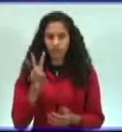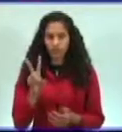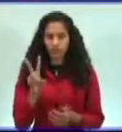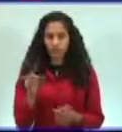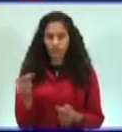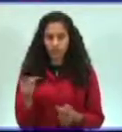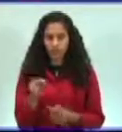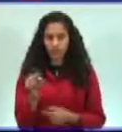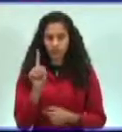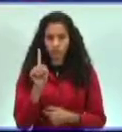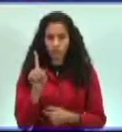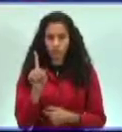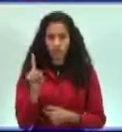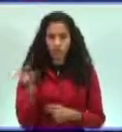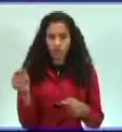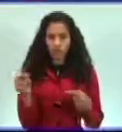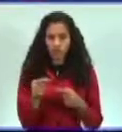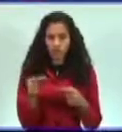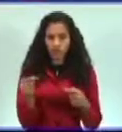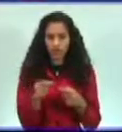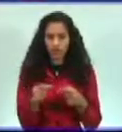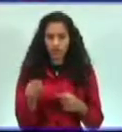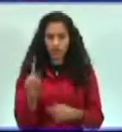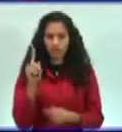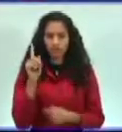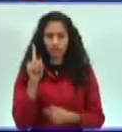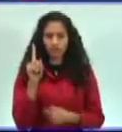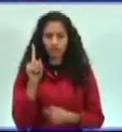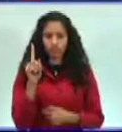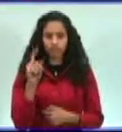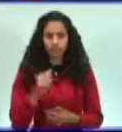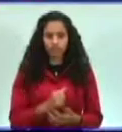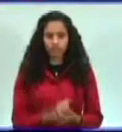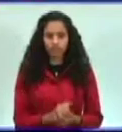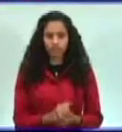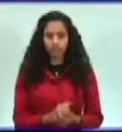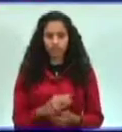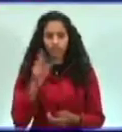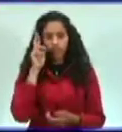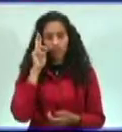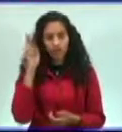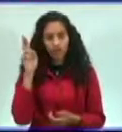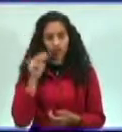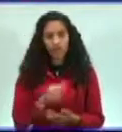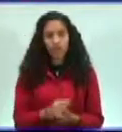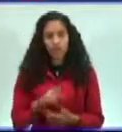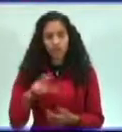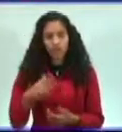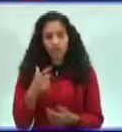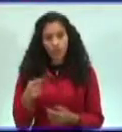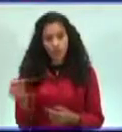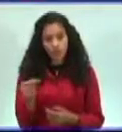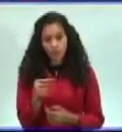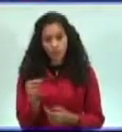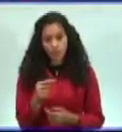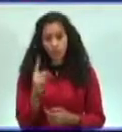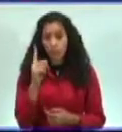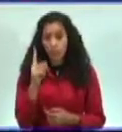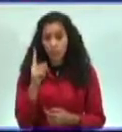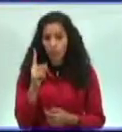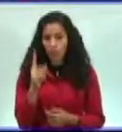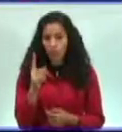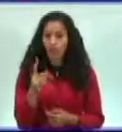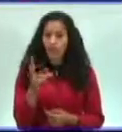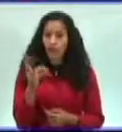2 menos 1 es igual a 1. Recuerden que cuando restamos 1